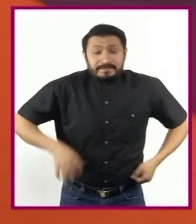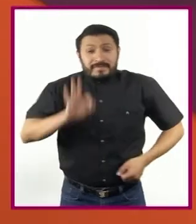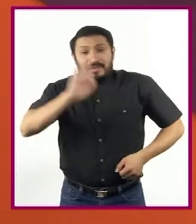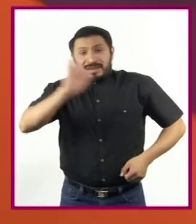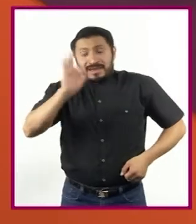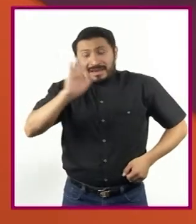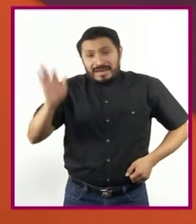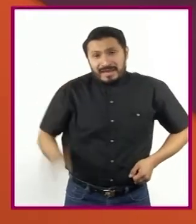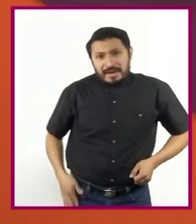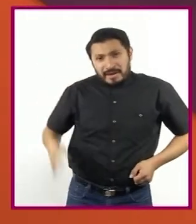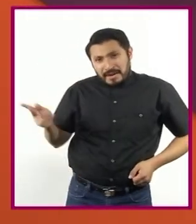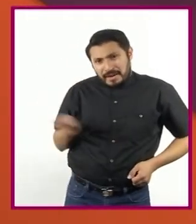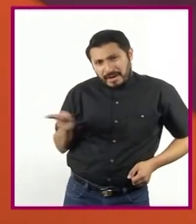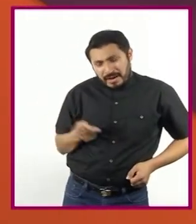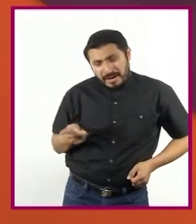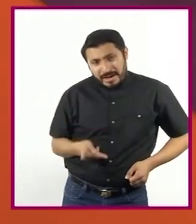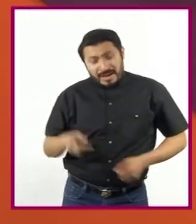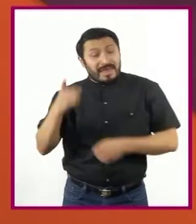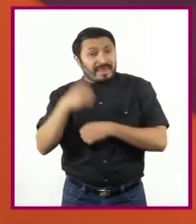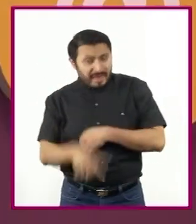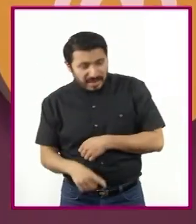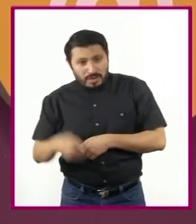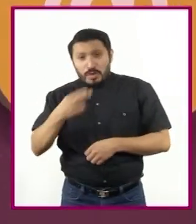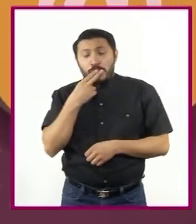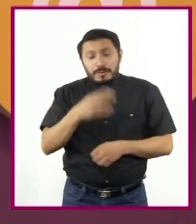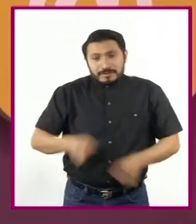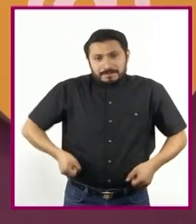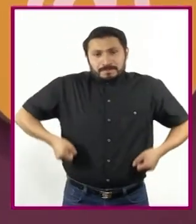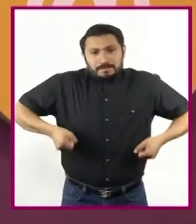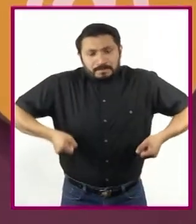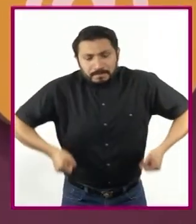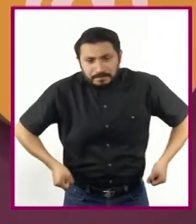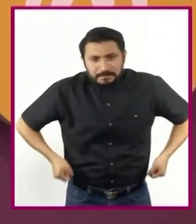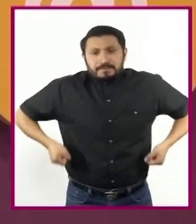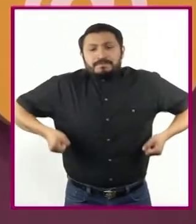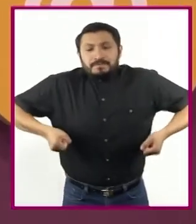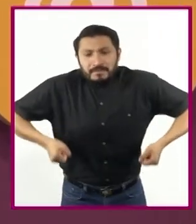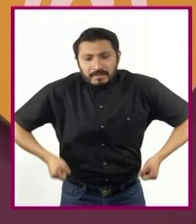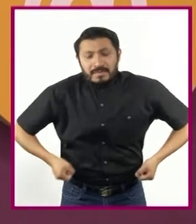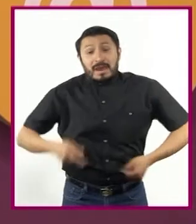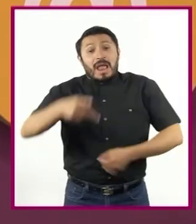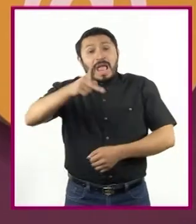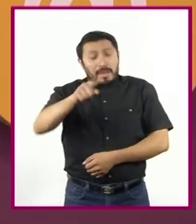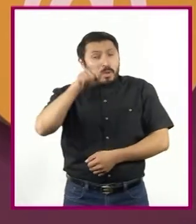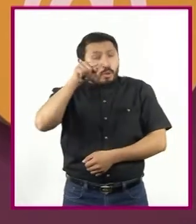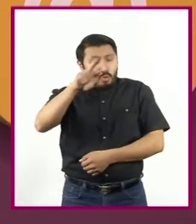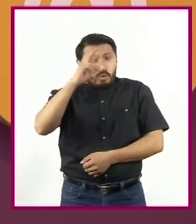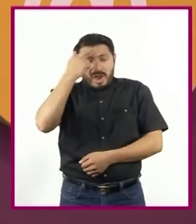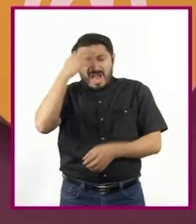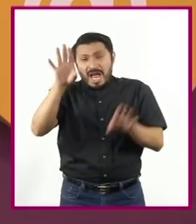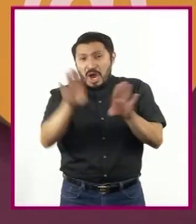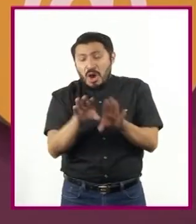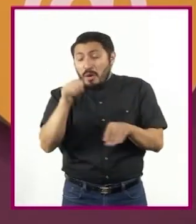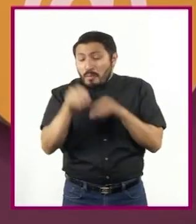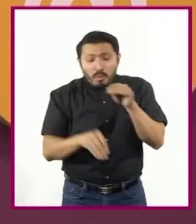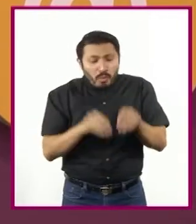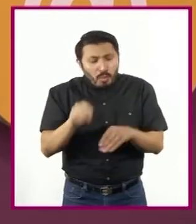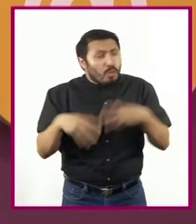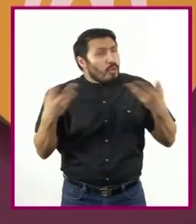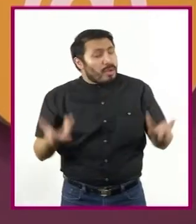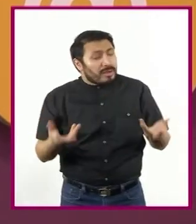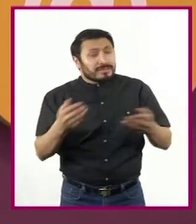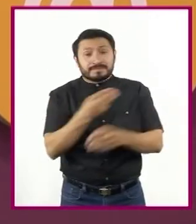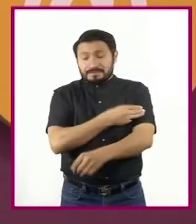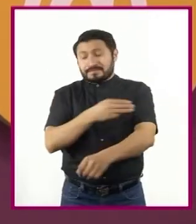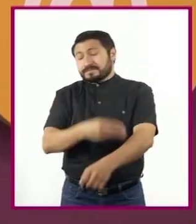lesionada. Nos apoyamos en estas muletas. Pero también hay que tomar en cuenta cómo han sido diseñadas. La madera